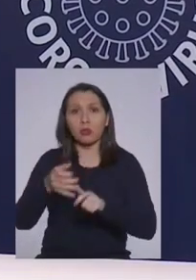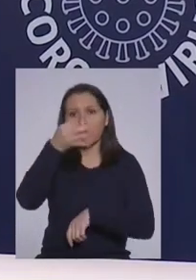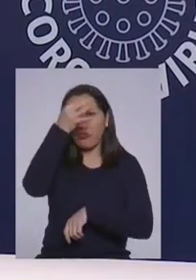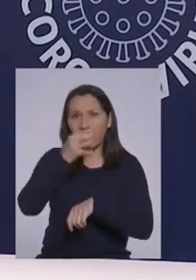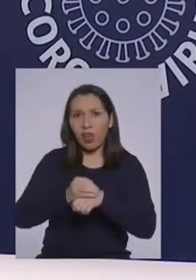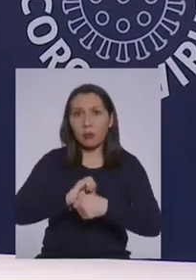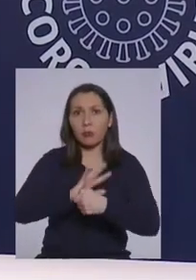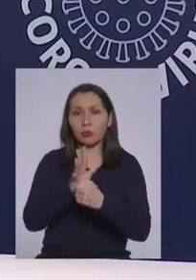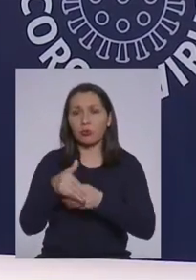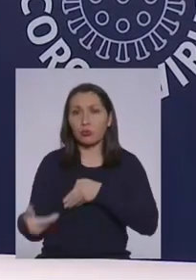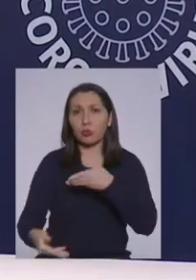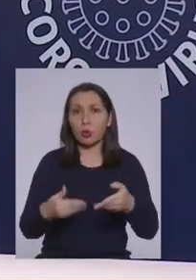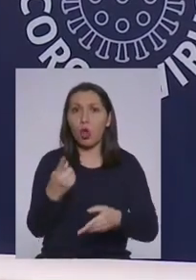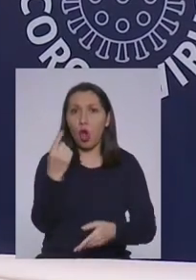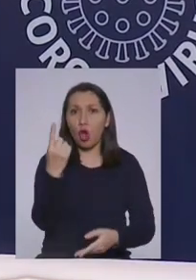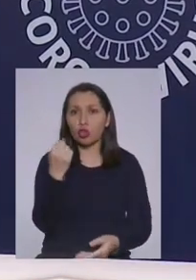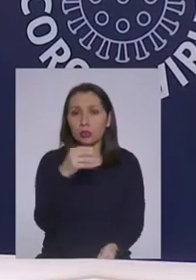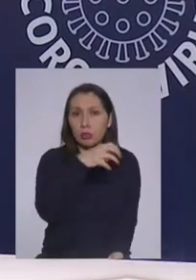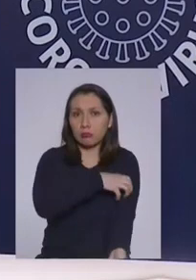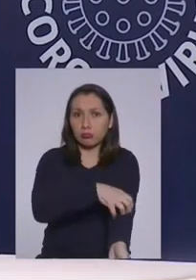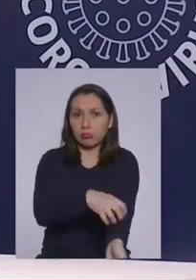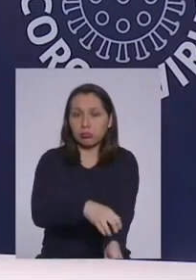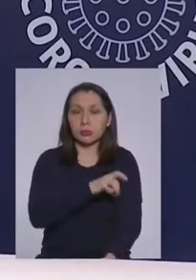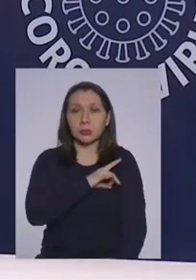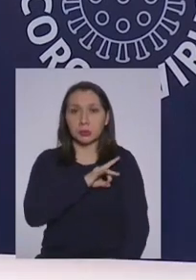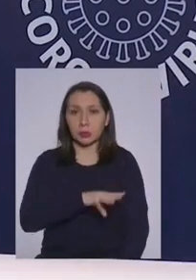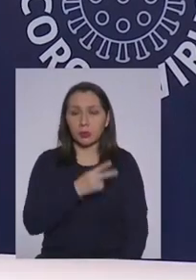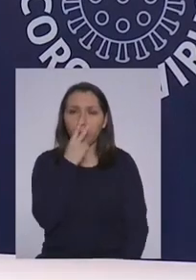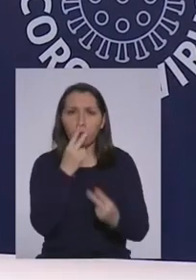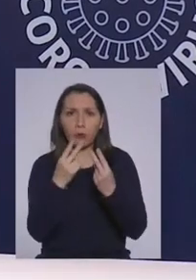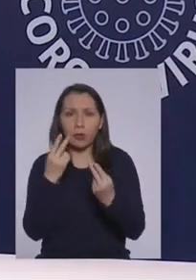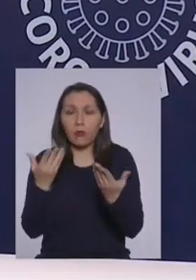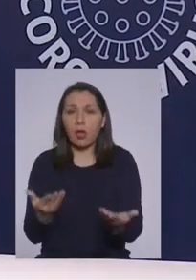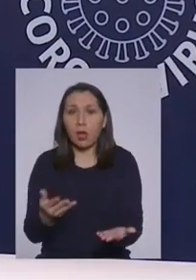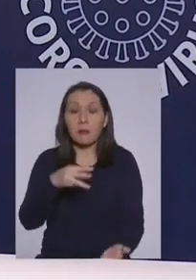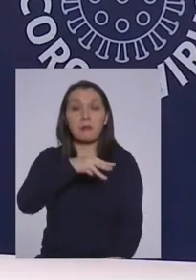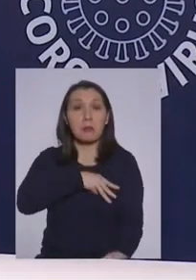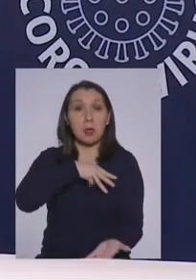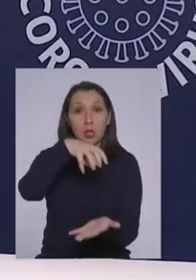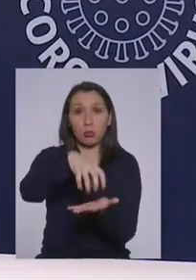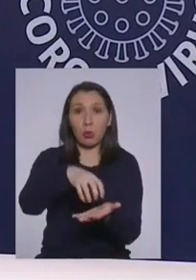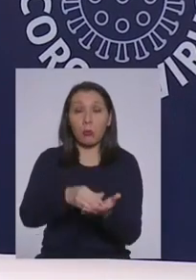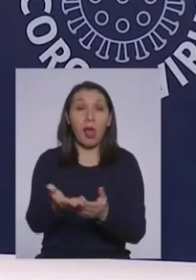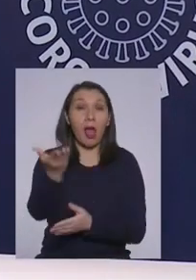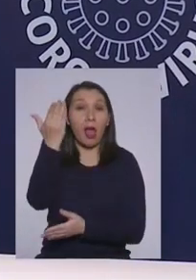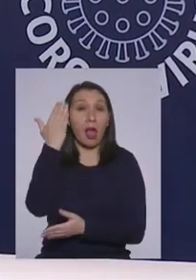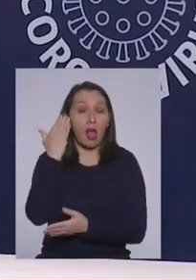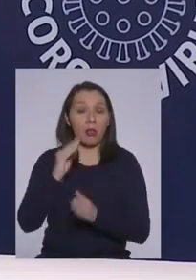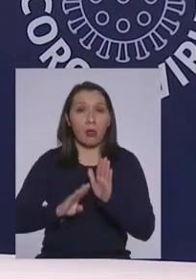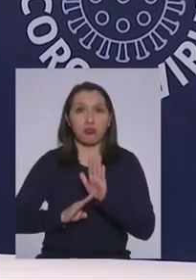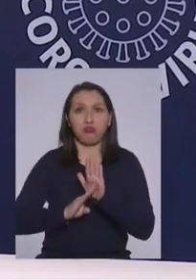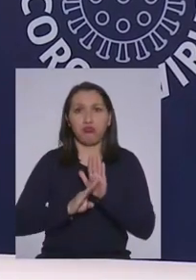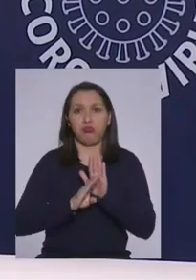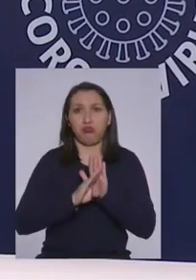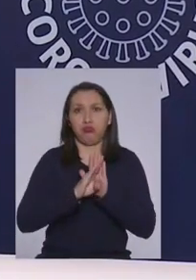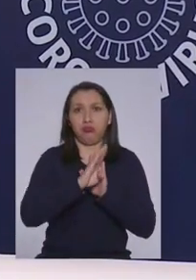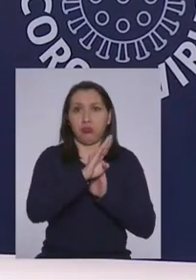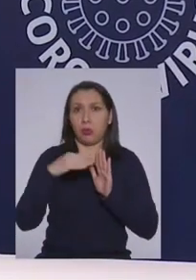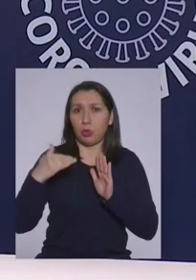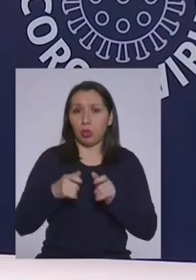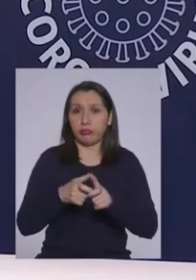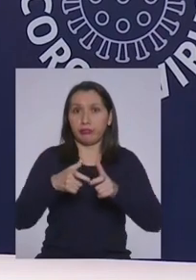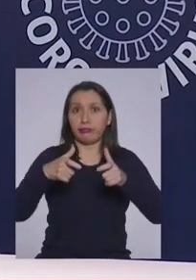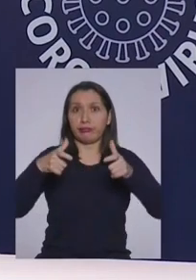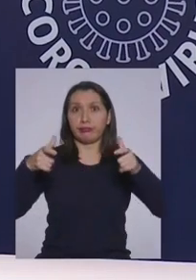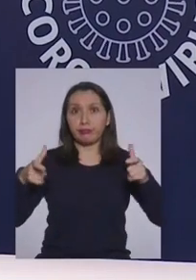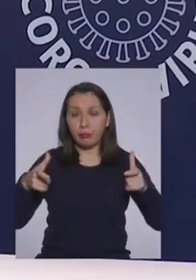activos en 11 regiones del país. También hemos visto que en la región metropolitana, donde tuvimos un aumento significativo de